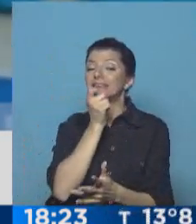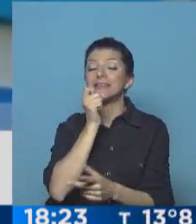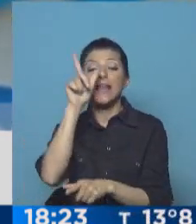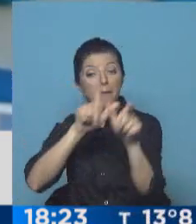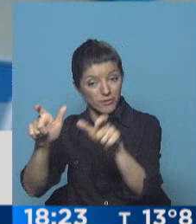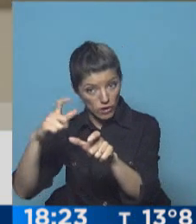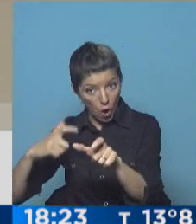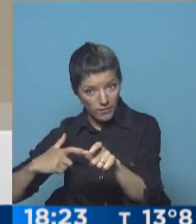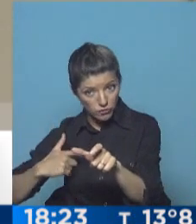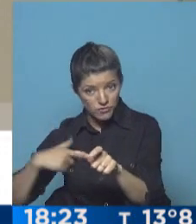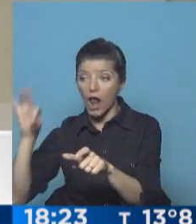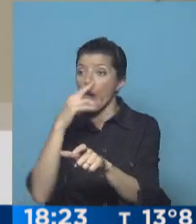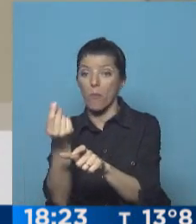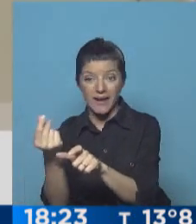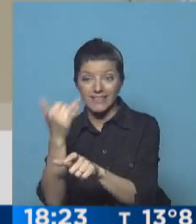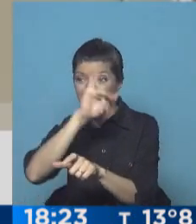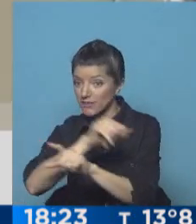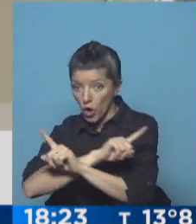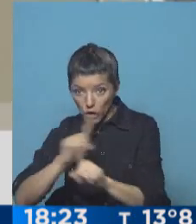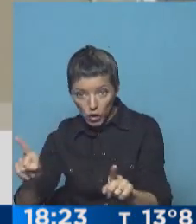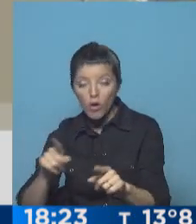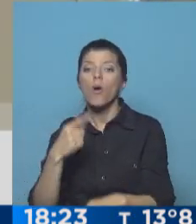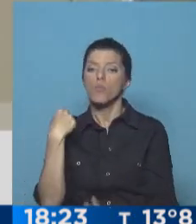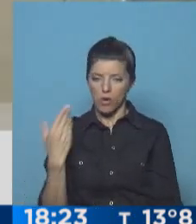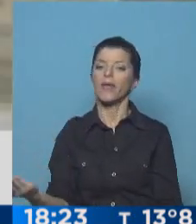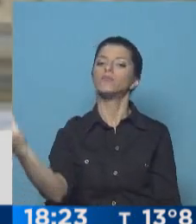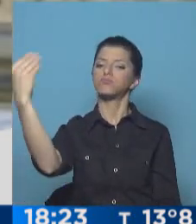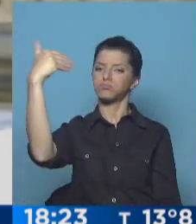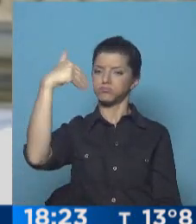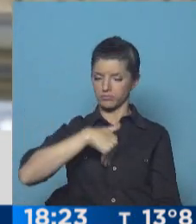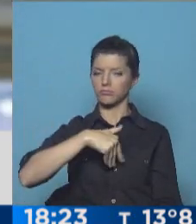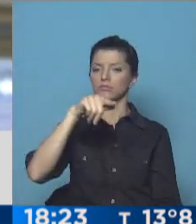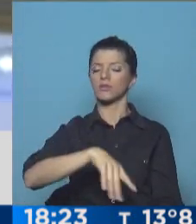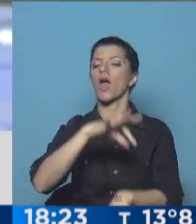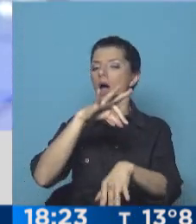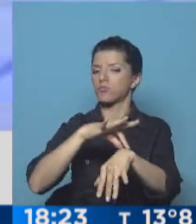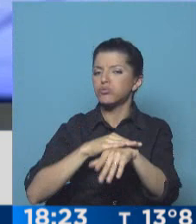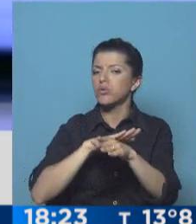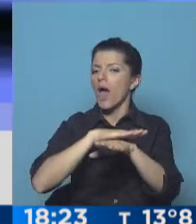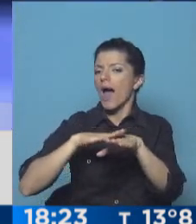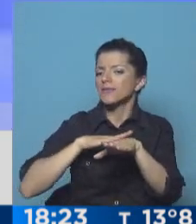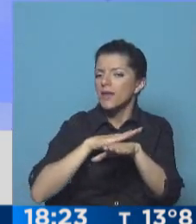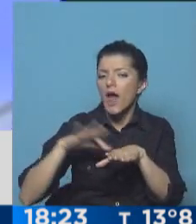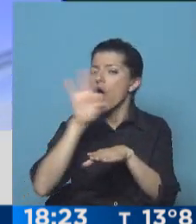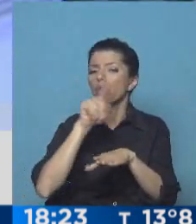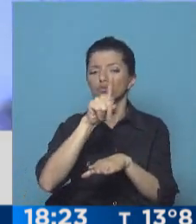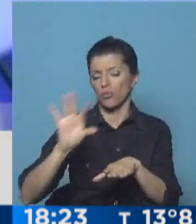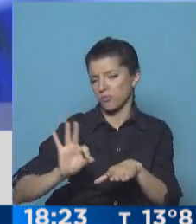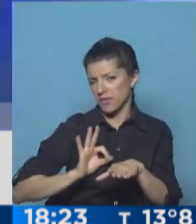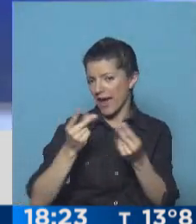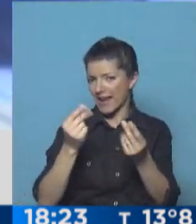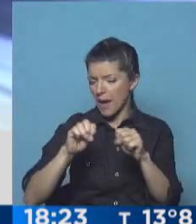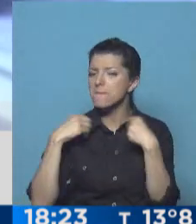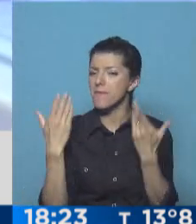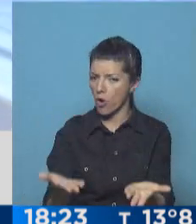tengan plata, van a poder venir aquí a intentar curarse o prolongar la vida o a mejorar la calidad de vida. A